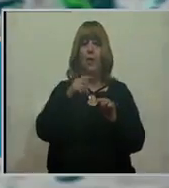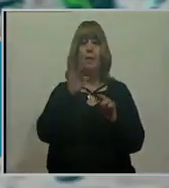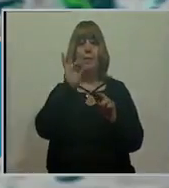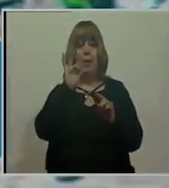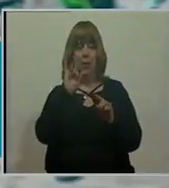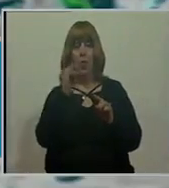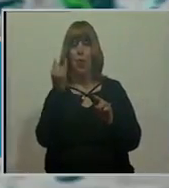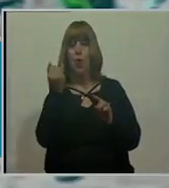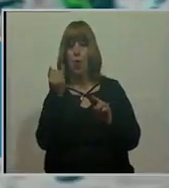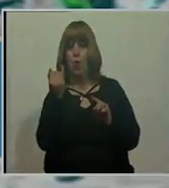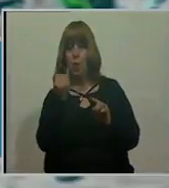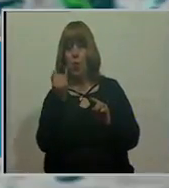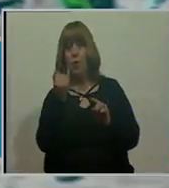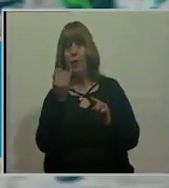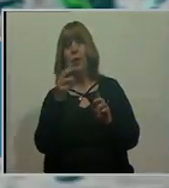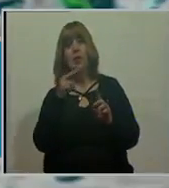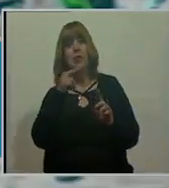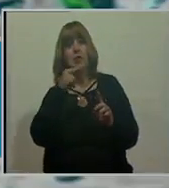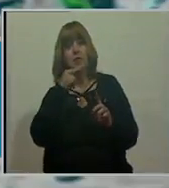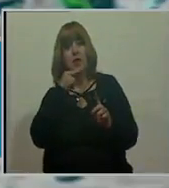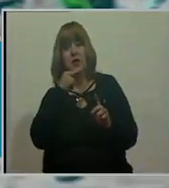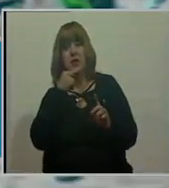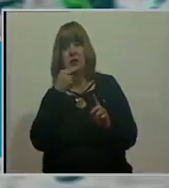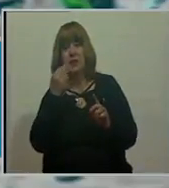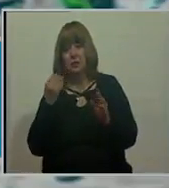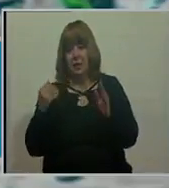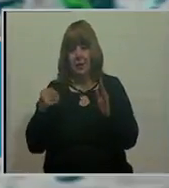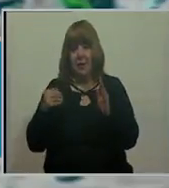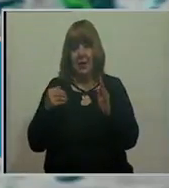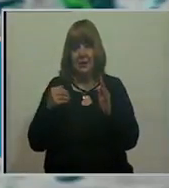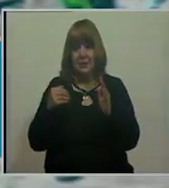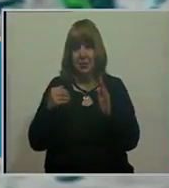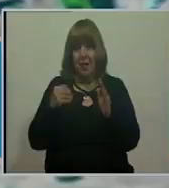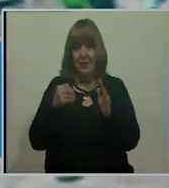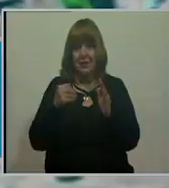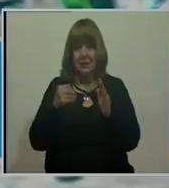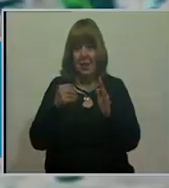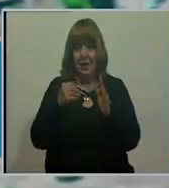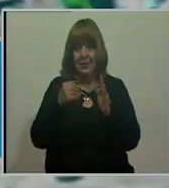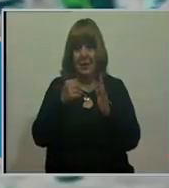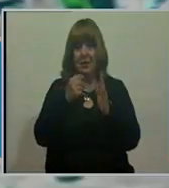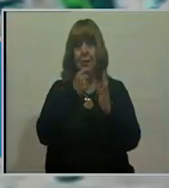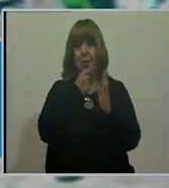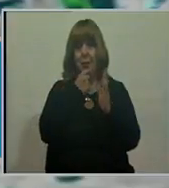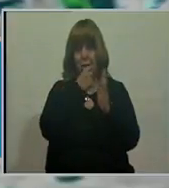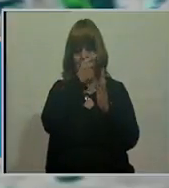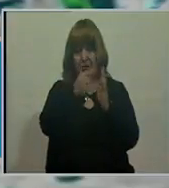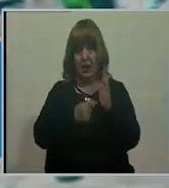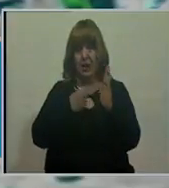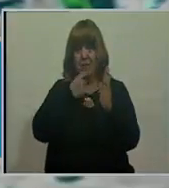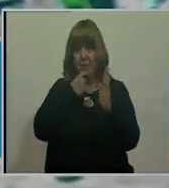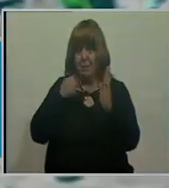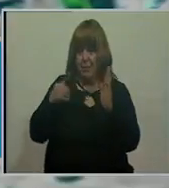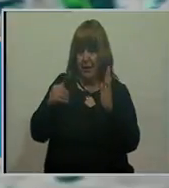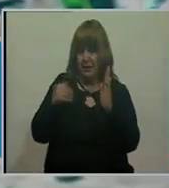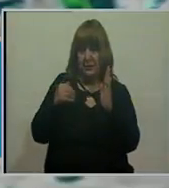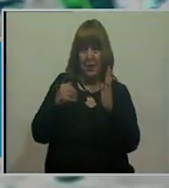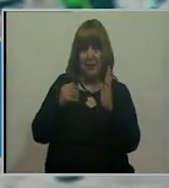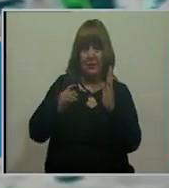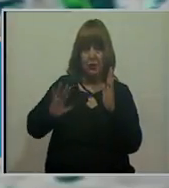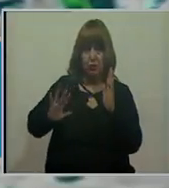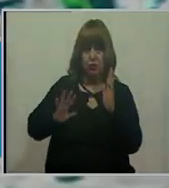miércoles, y el fin de semana es acortar distancia. Así que se viene otro proceso de tiempo inestable que en este caso en